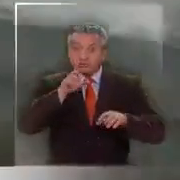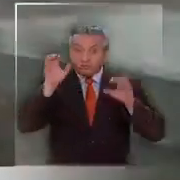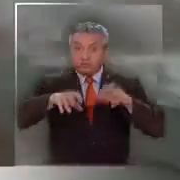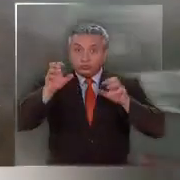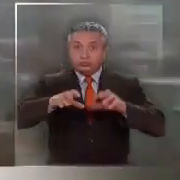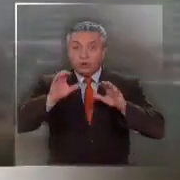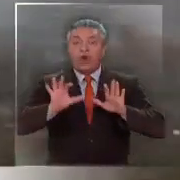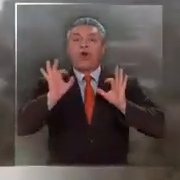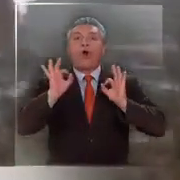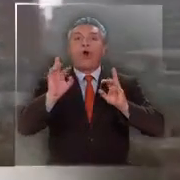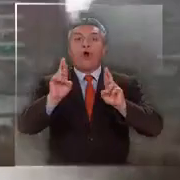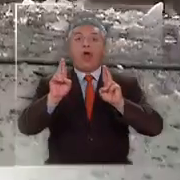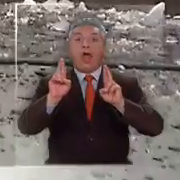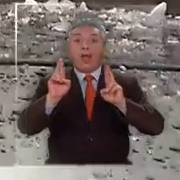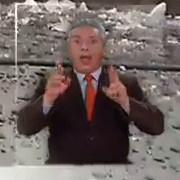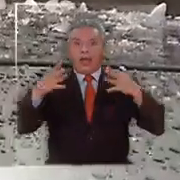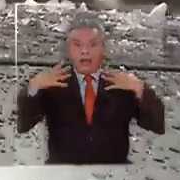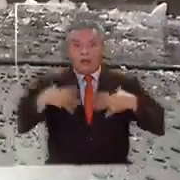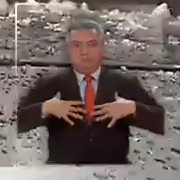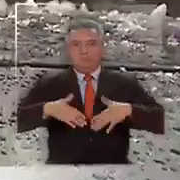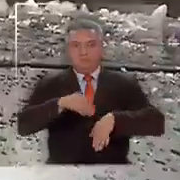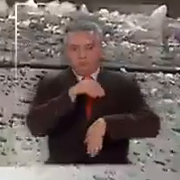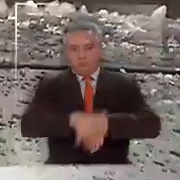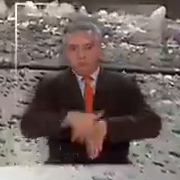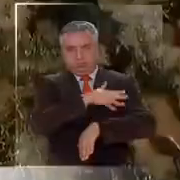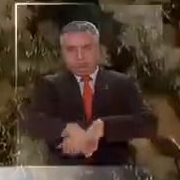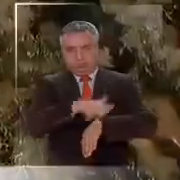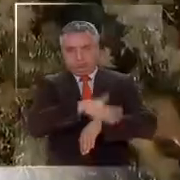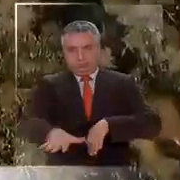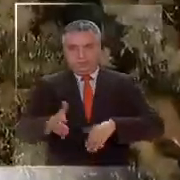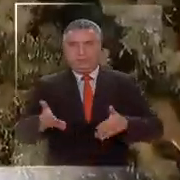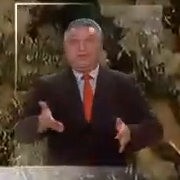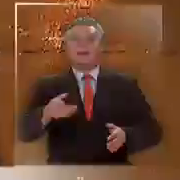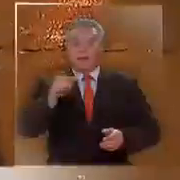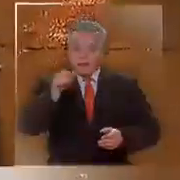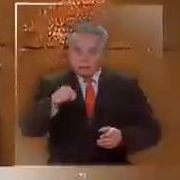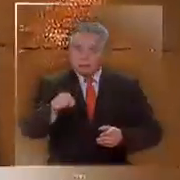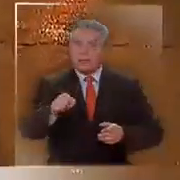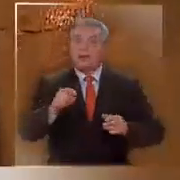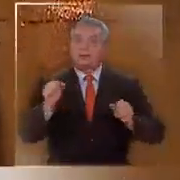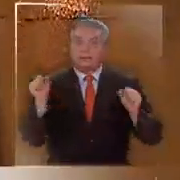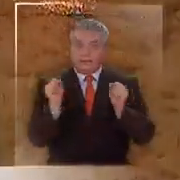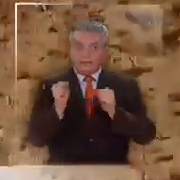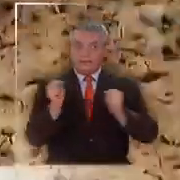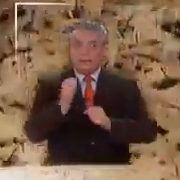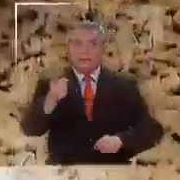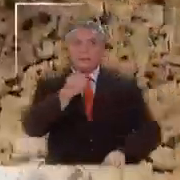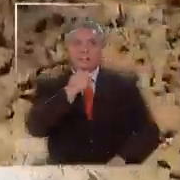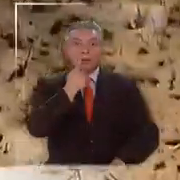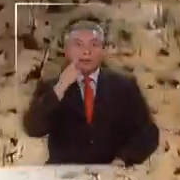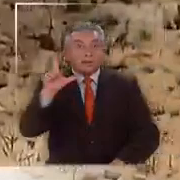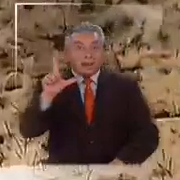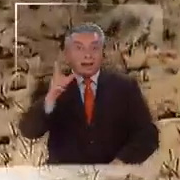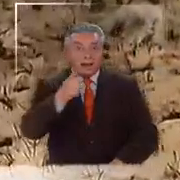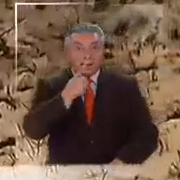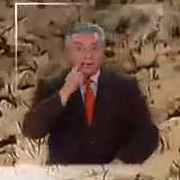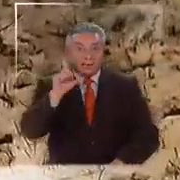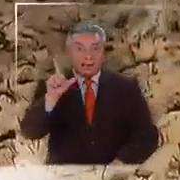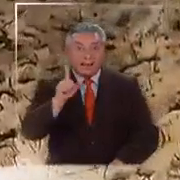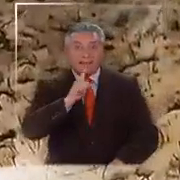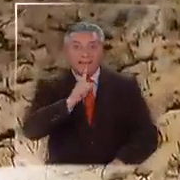un impermeable. Son medidas indispensables para enfrentar la ola polar que en Tiltil marcó hasta